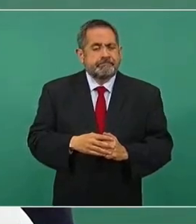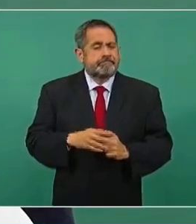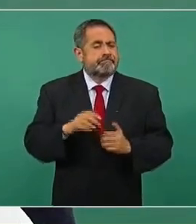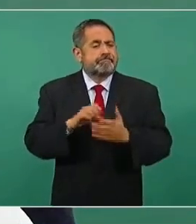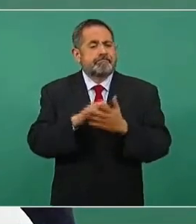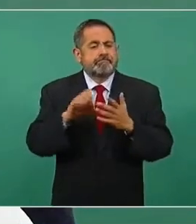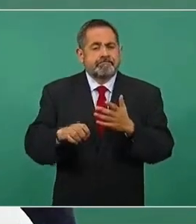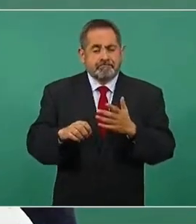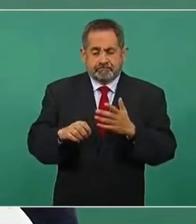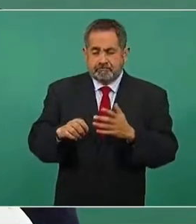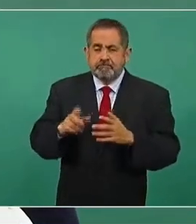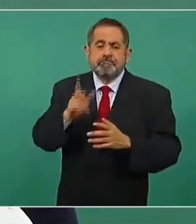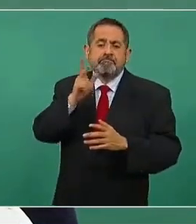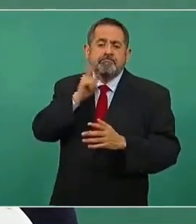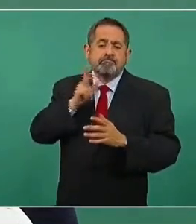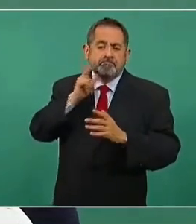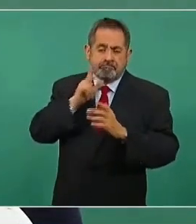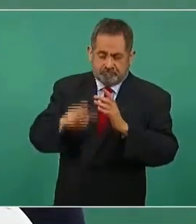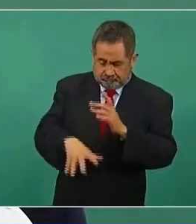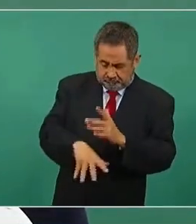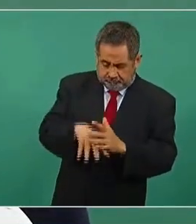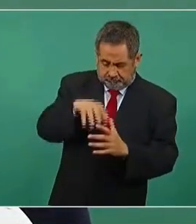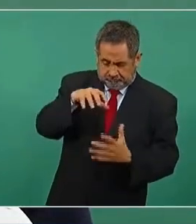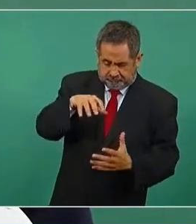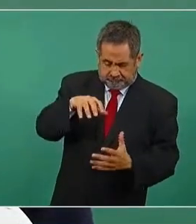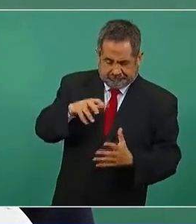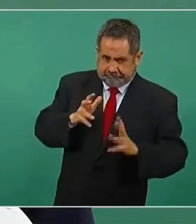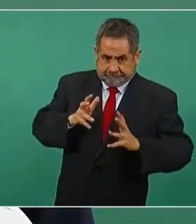dejar de vender crudo,